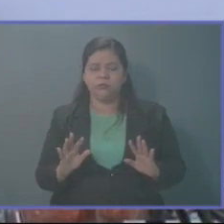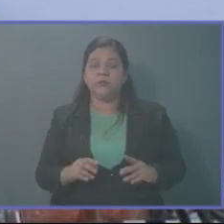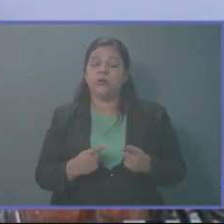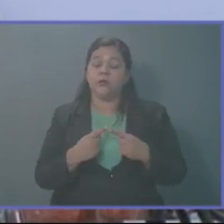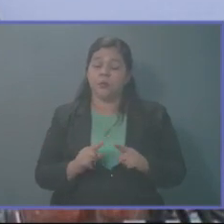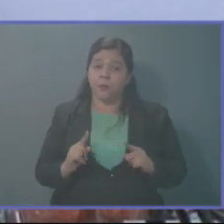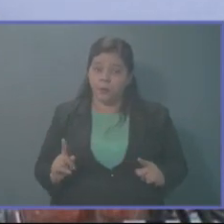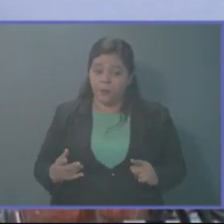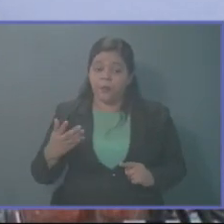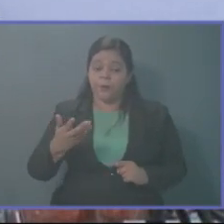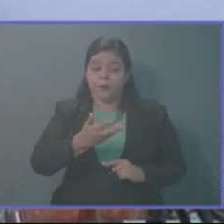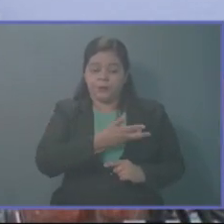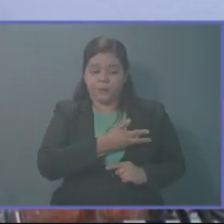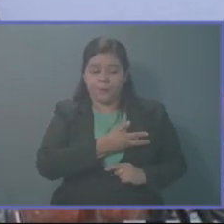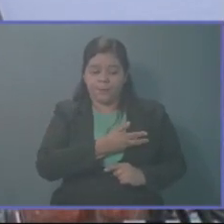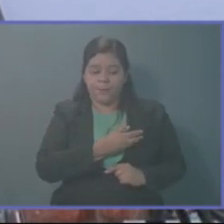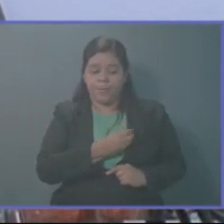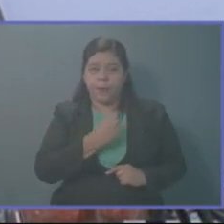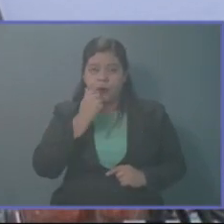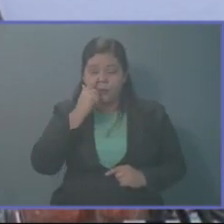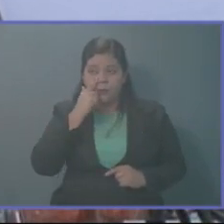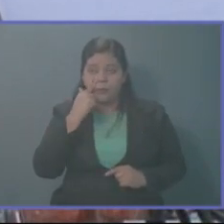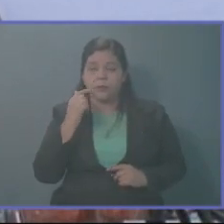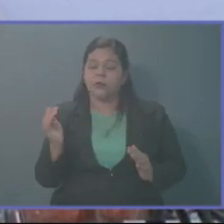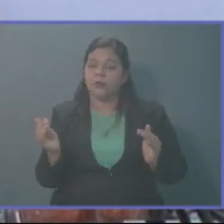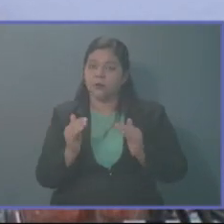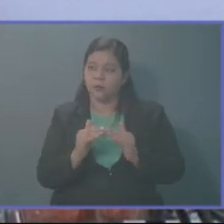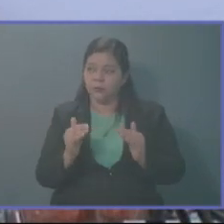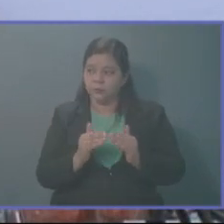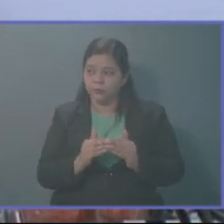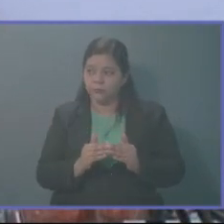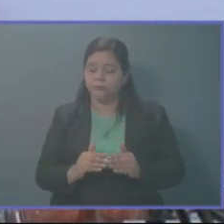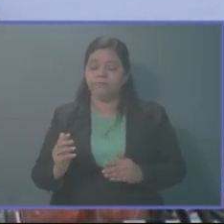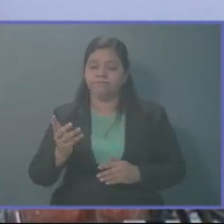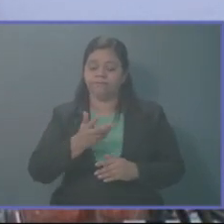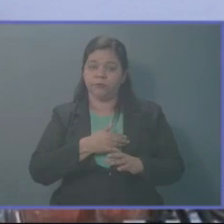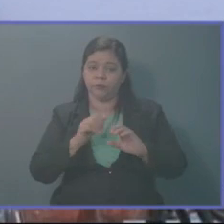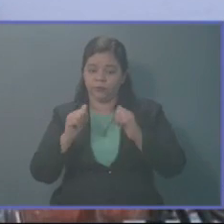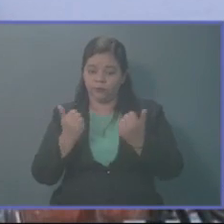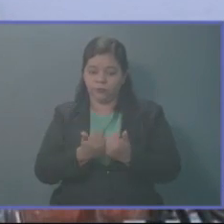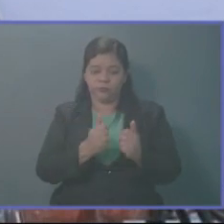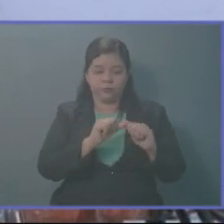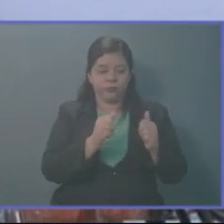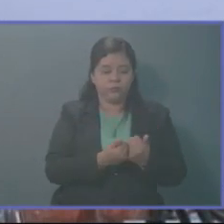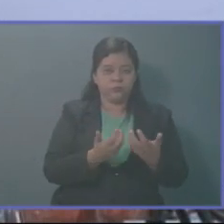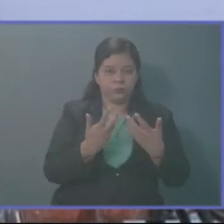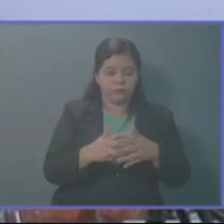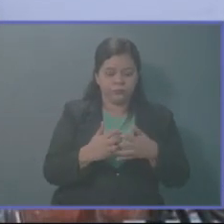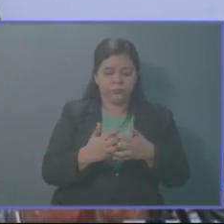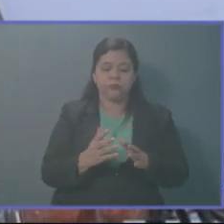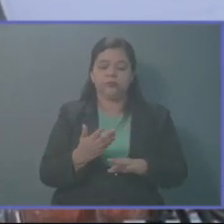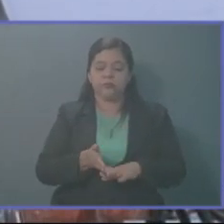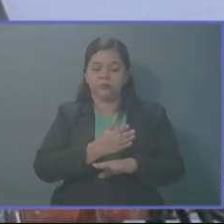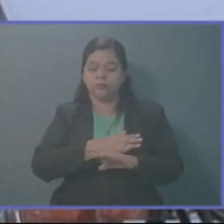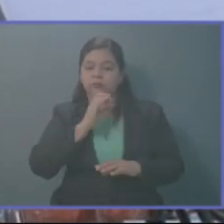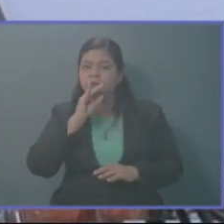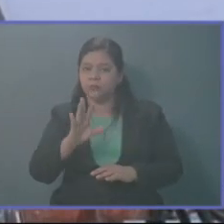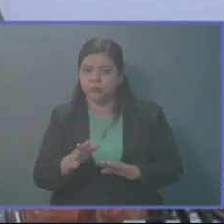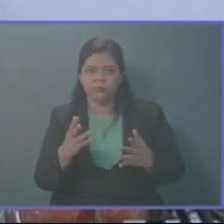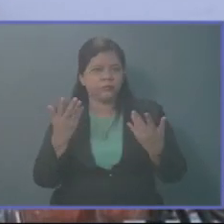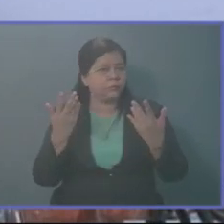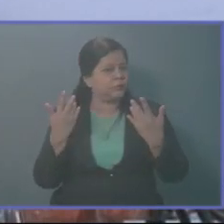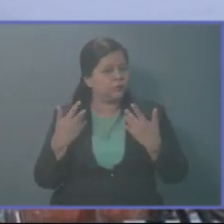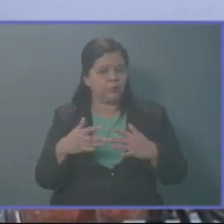eso nosotros también de parte de las gremiales empresariales también que habían quedado que iba a ser